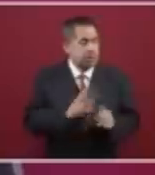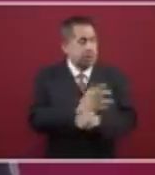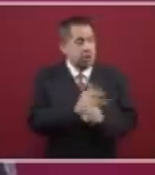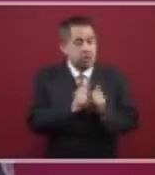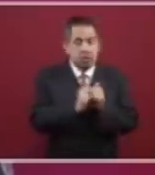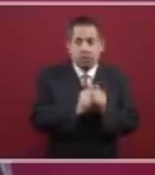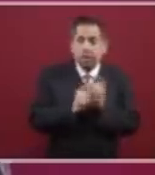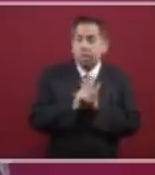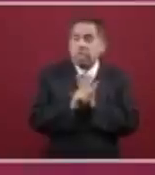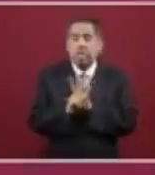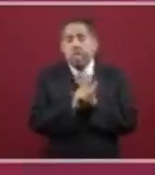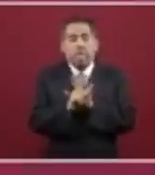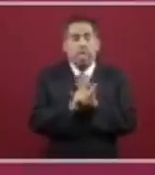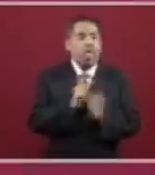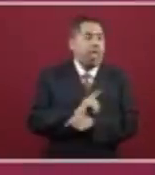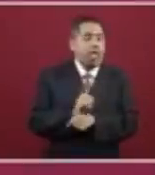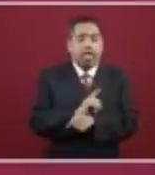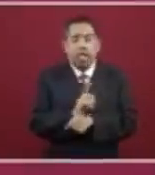todo.